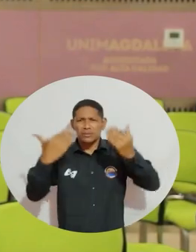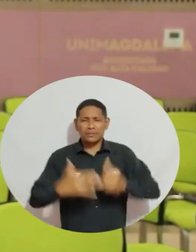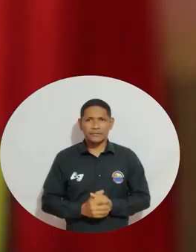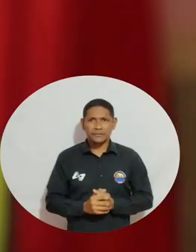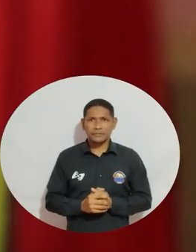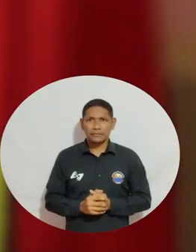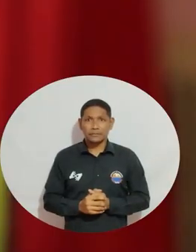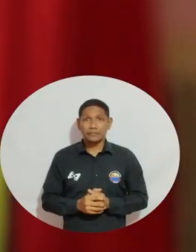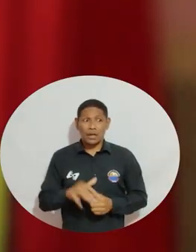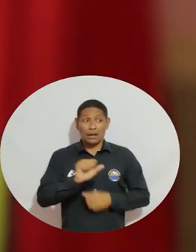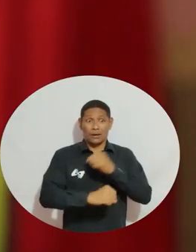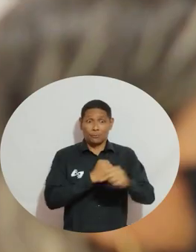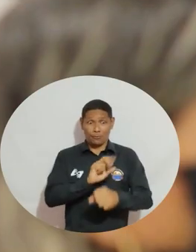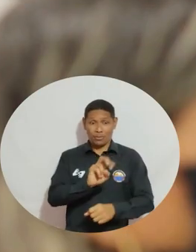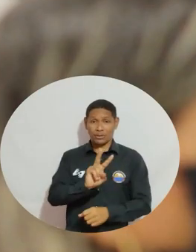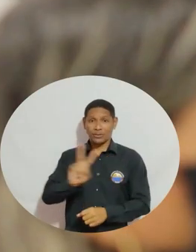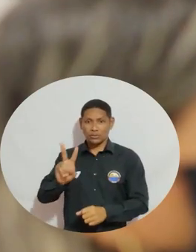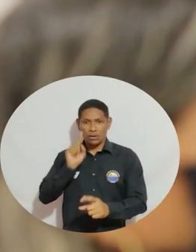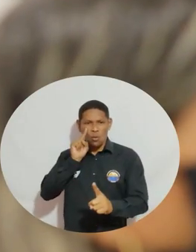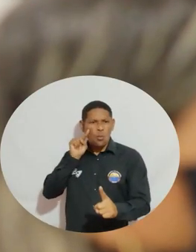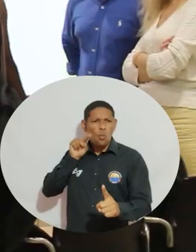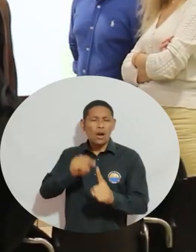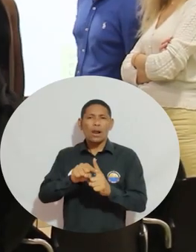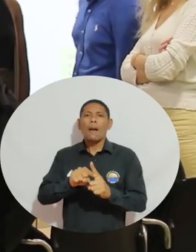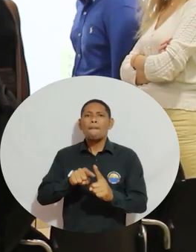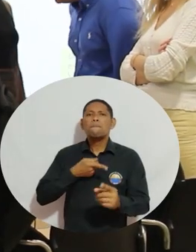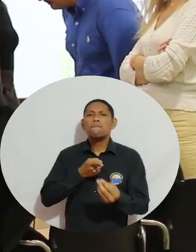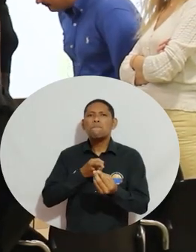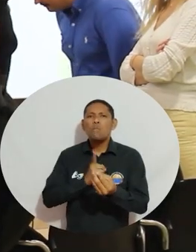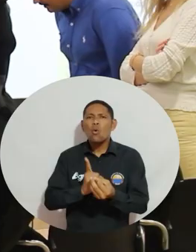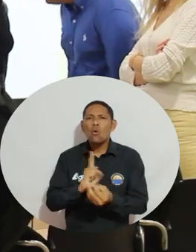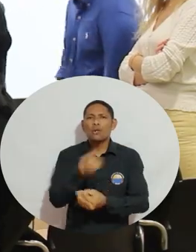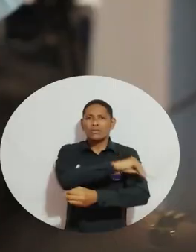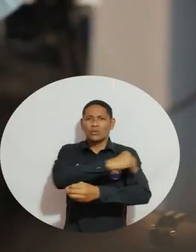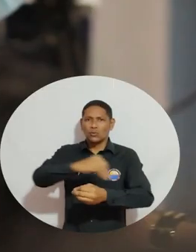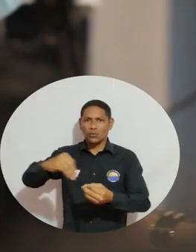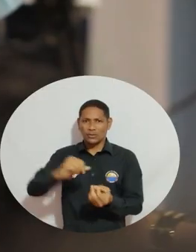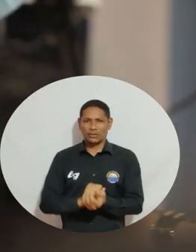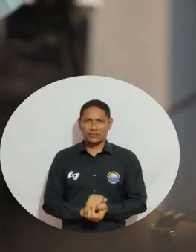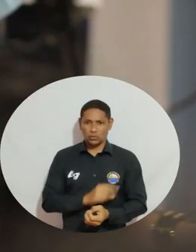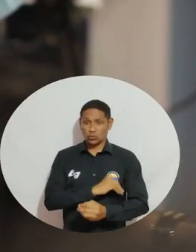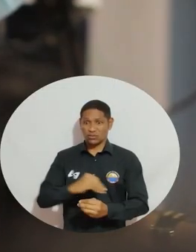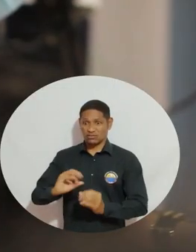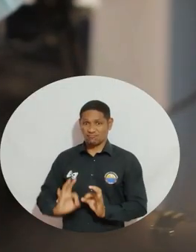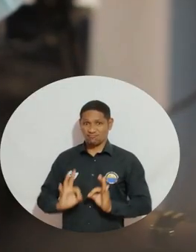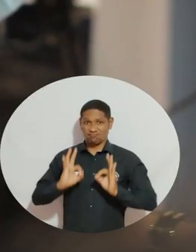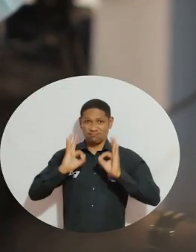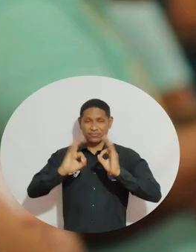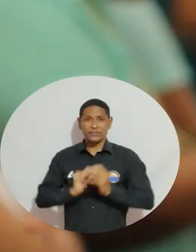lo expliqué. La edición 2022 tuvo como eje principal la política y gestión educativa en nuevos escenarios de